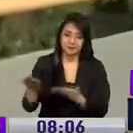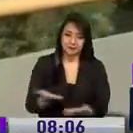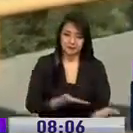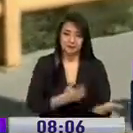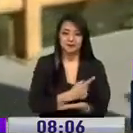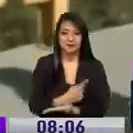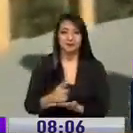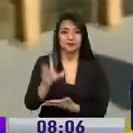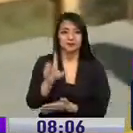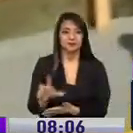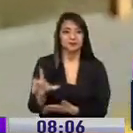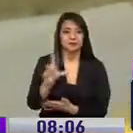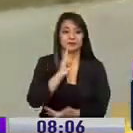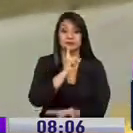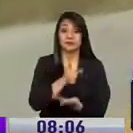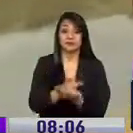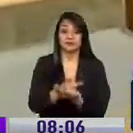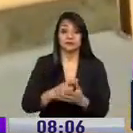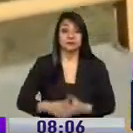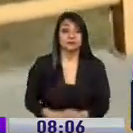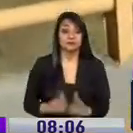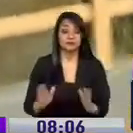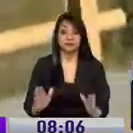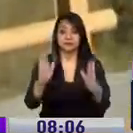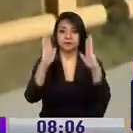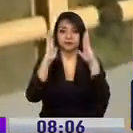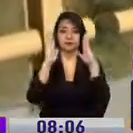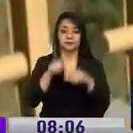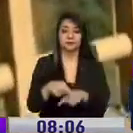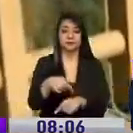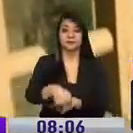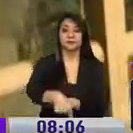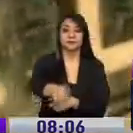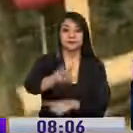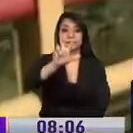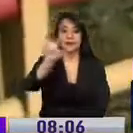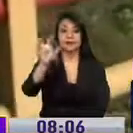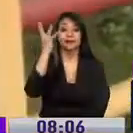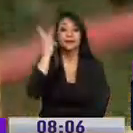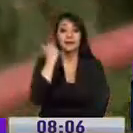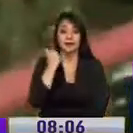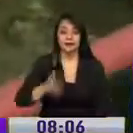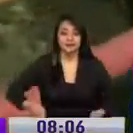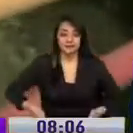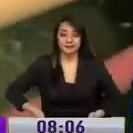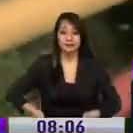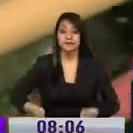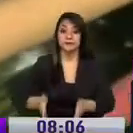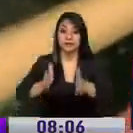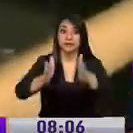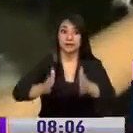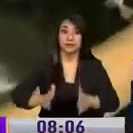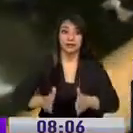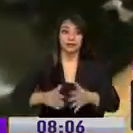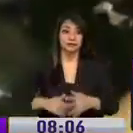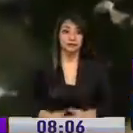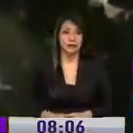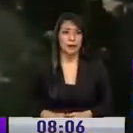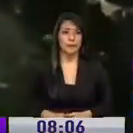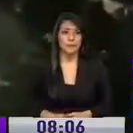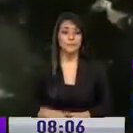semana. Como tú lo dijiste, mucha atención durante los próximos 30 días aquí el intercambiador de